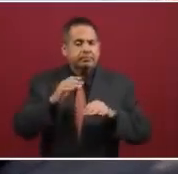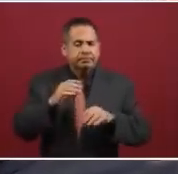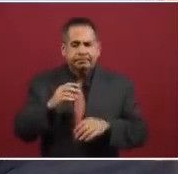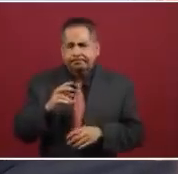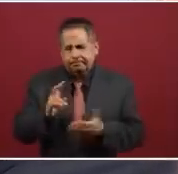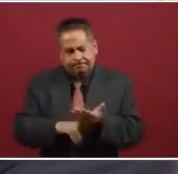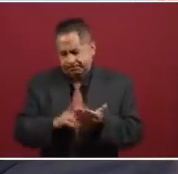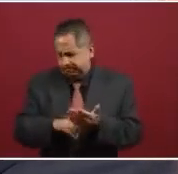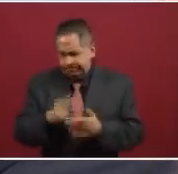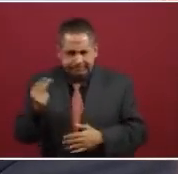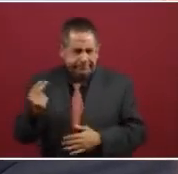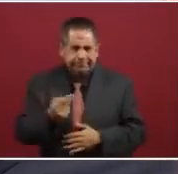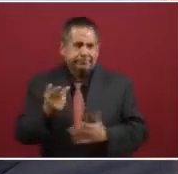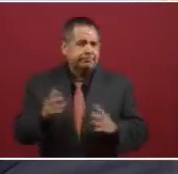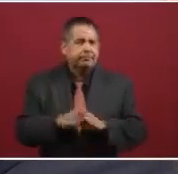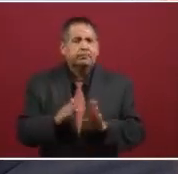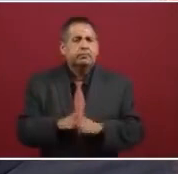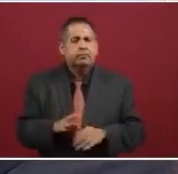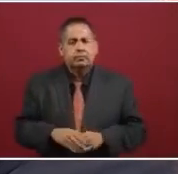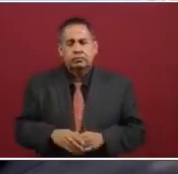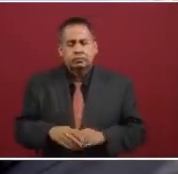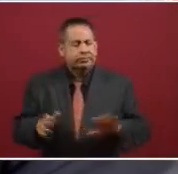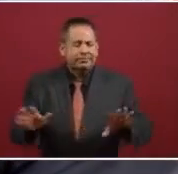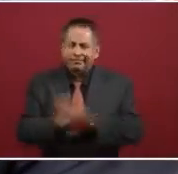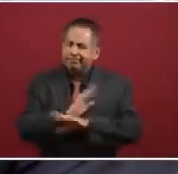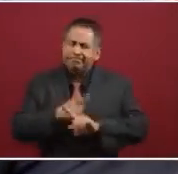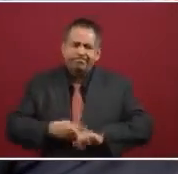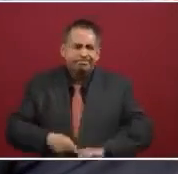Es una revolución